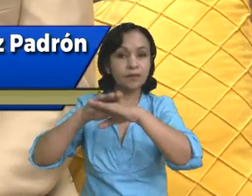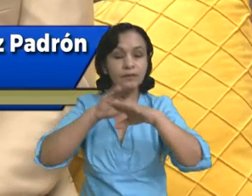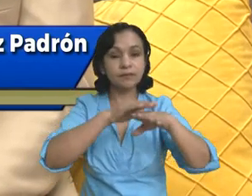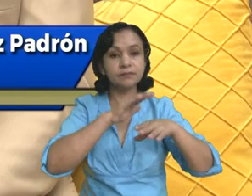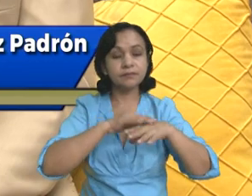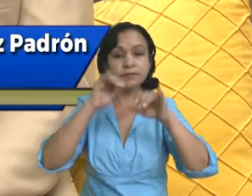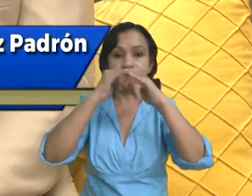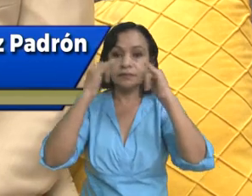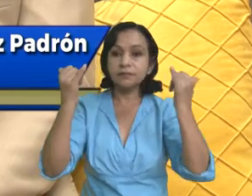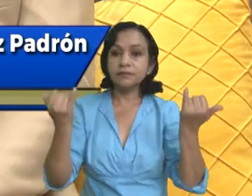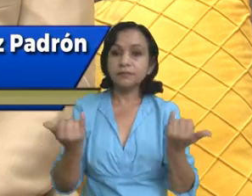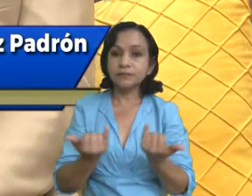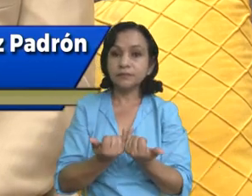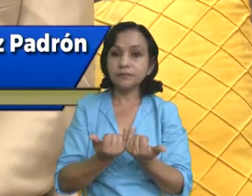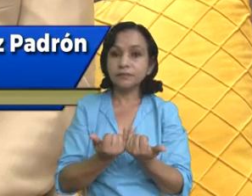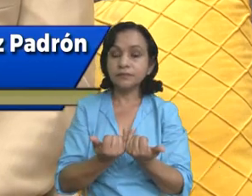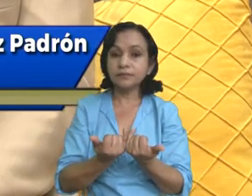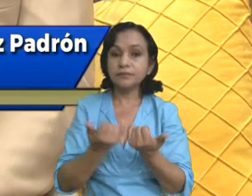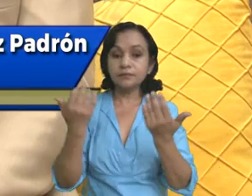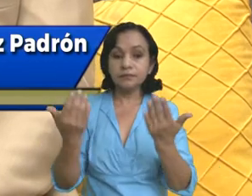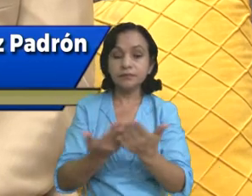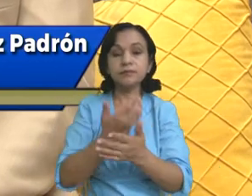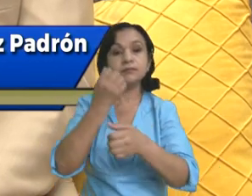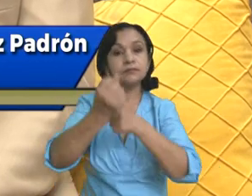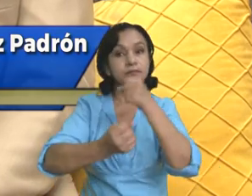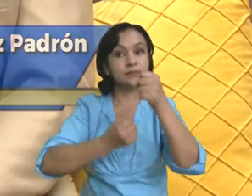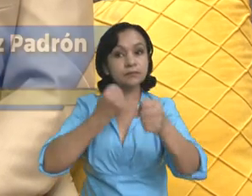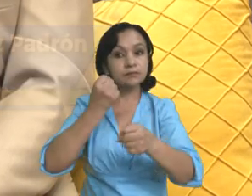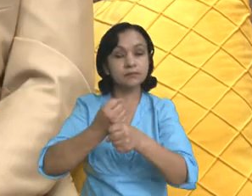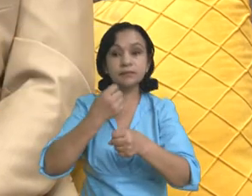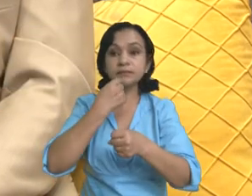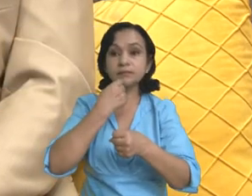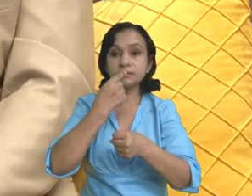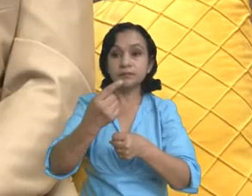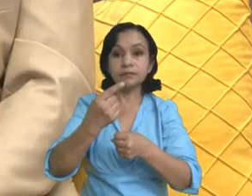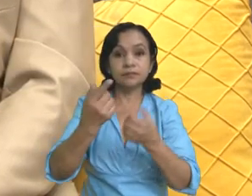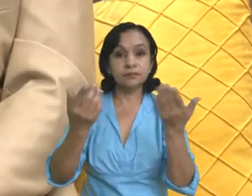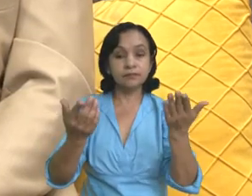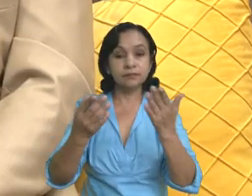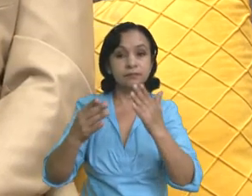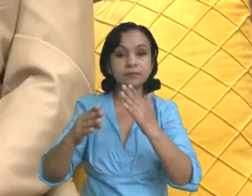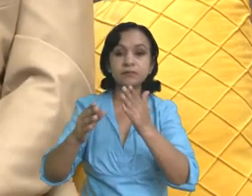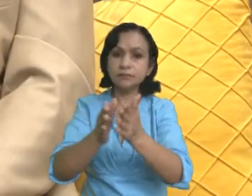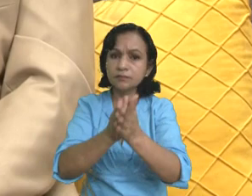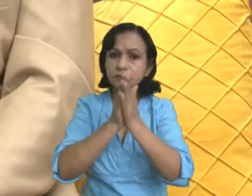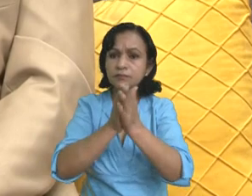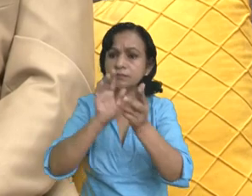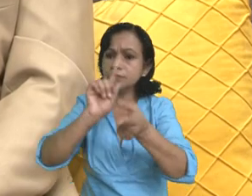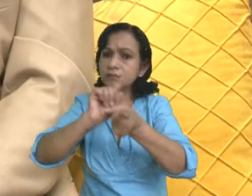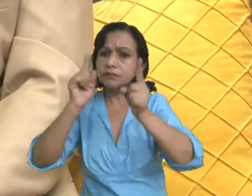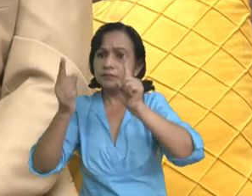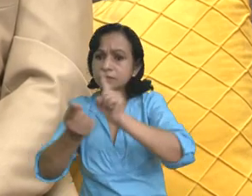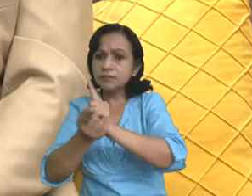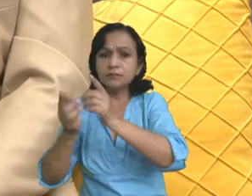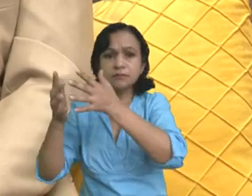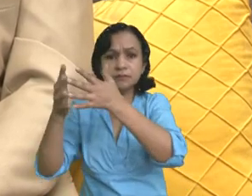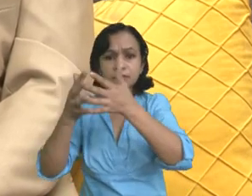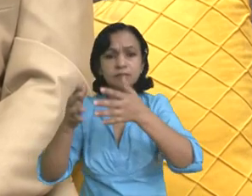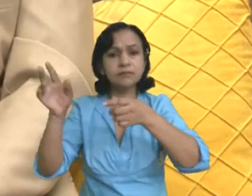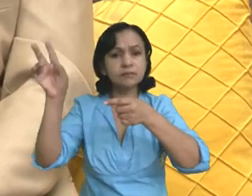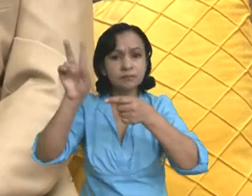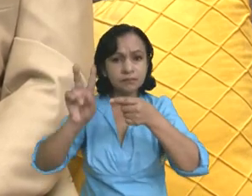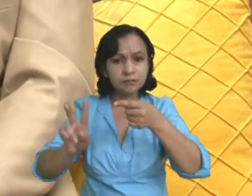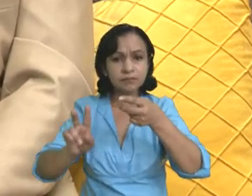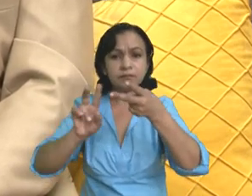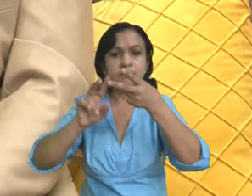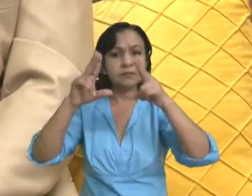comunidad internacional para en estos tiempos no solo reclamar el levantamiento del bloqueo a Cuba, sino también a Venezuela y a Nicaragua